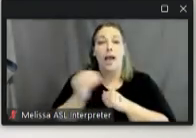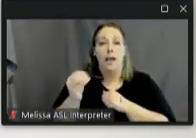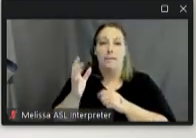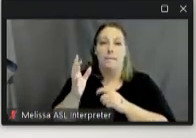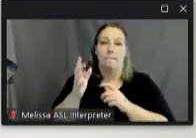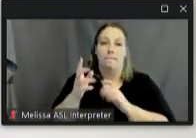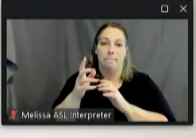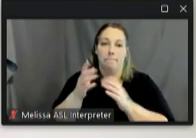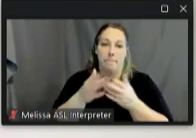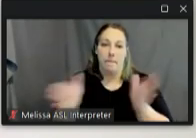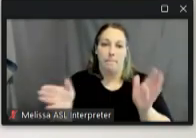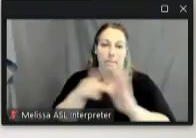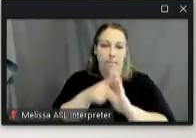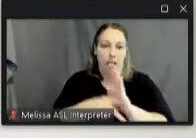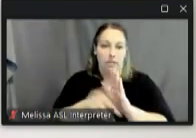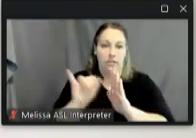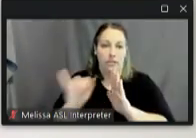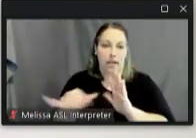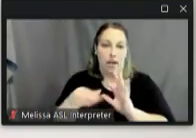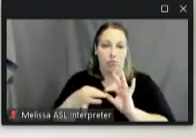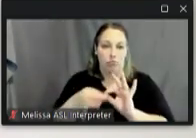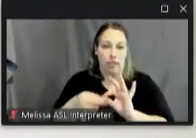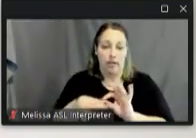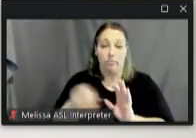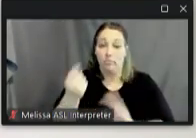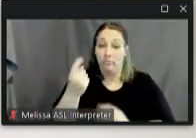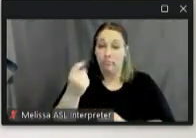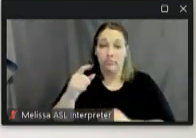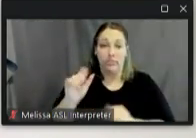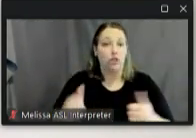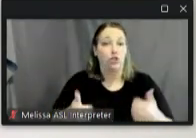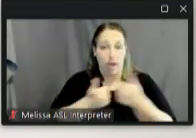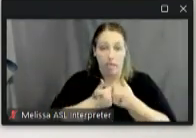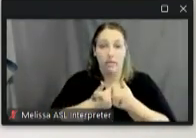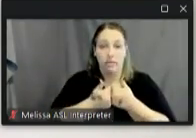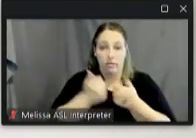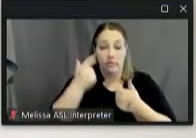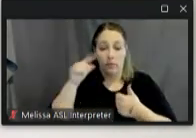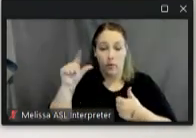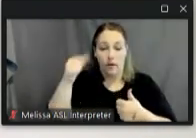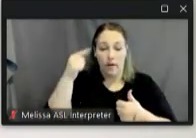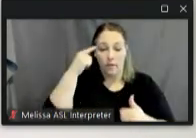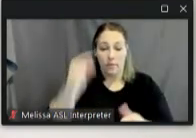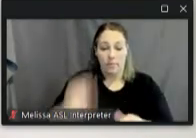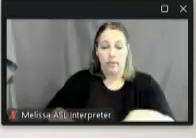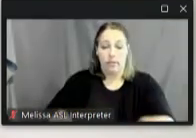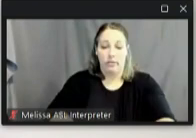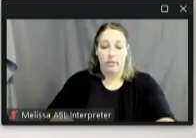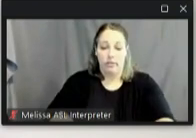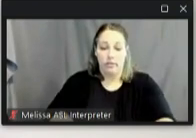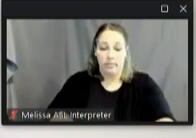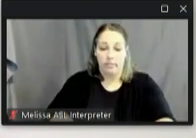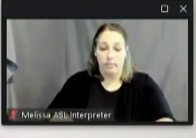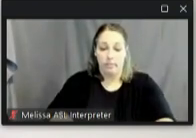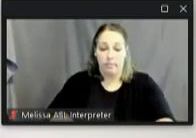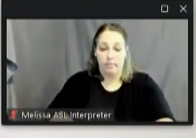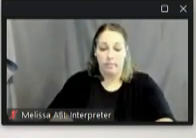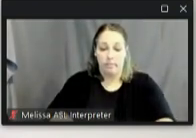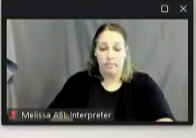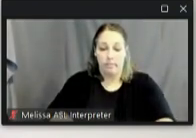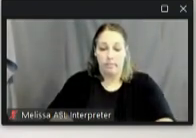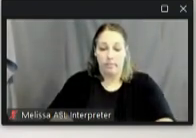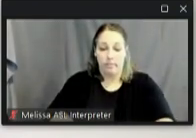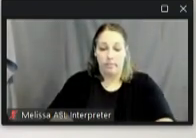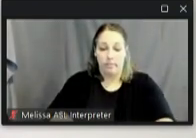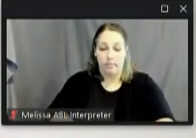nuestro gobierno, nomás iniciando el primer mes al expresar públicamente la voluntad de iniciar